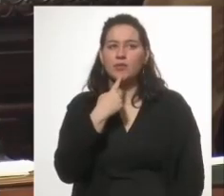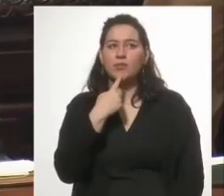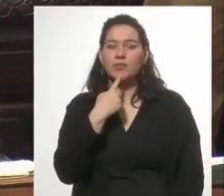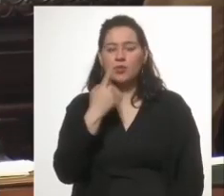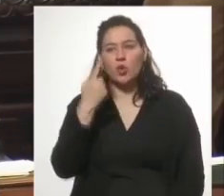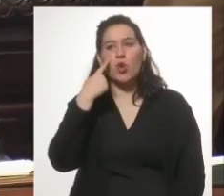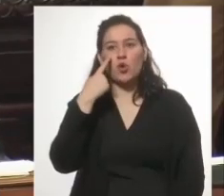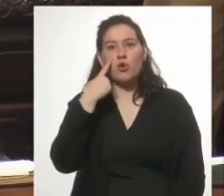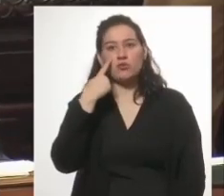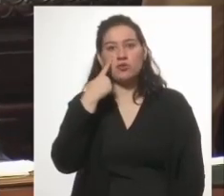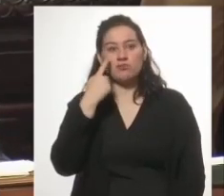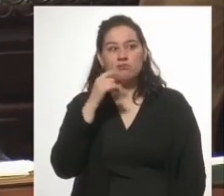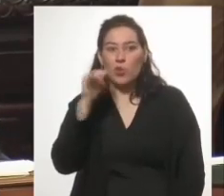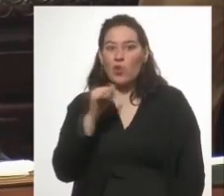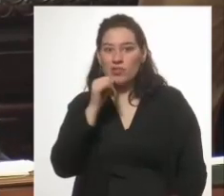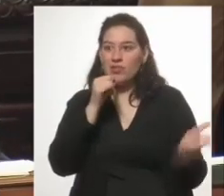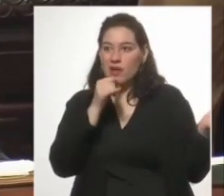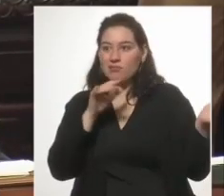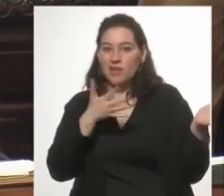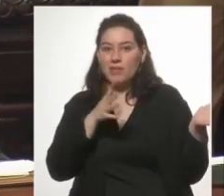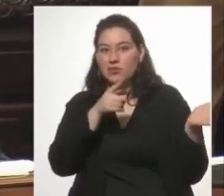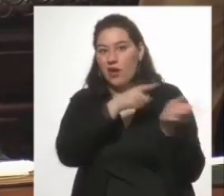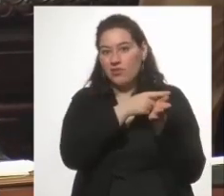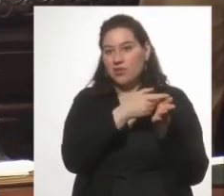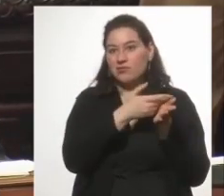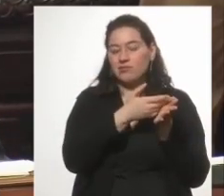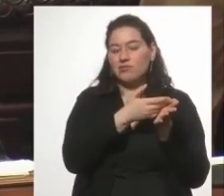a conocer el hecho.